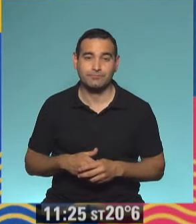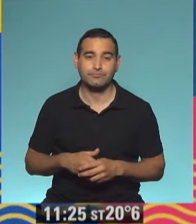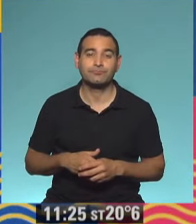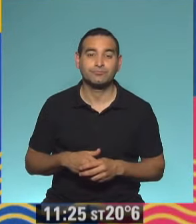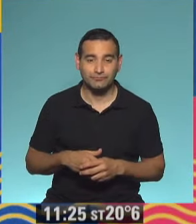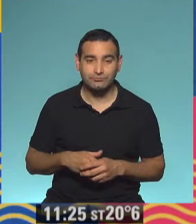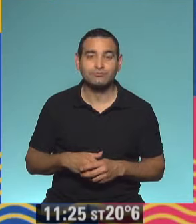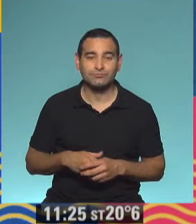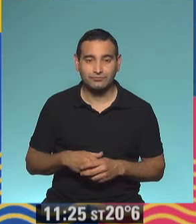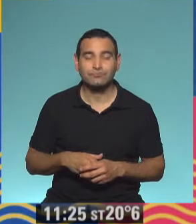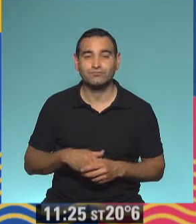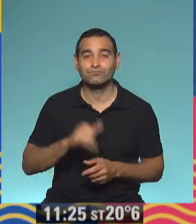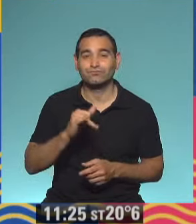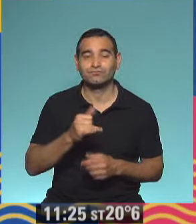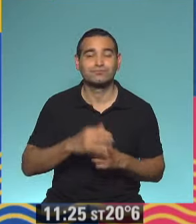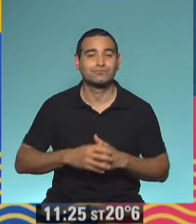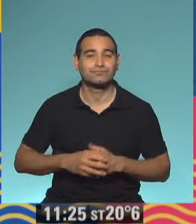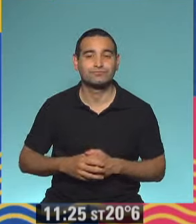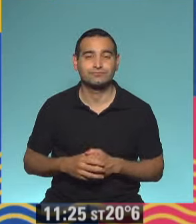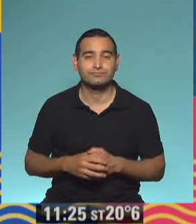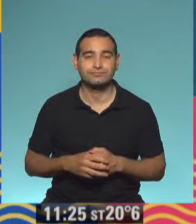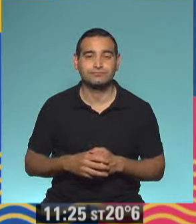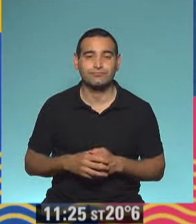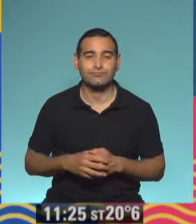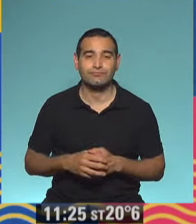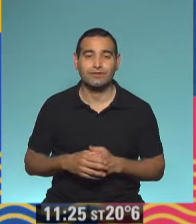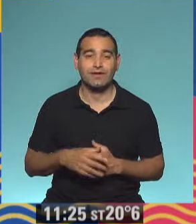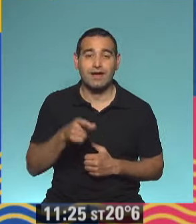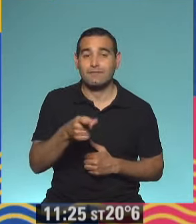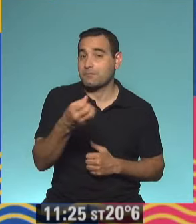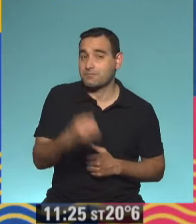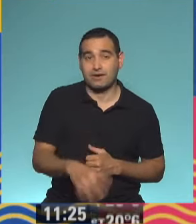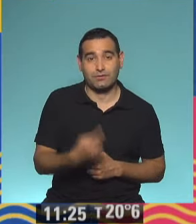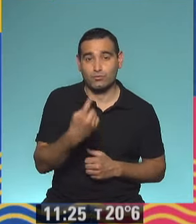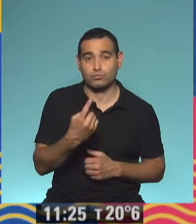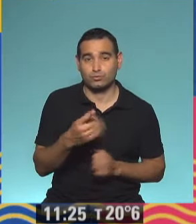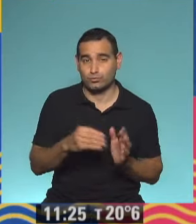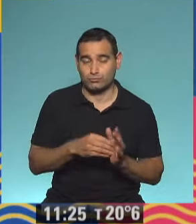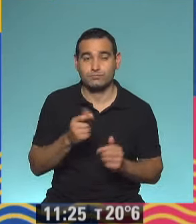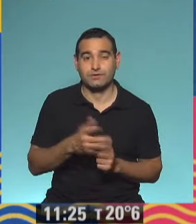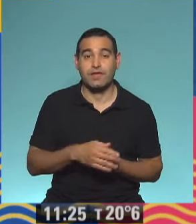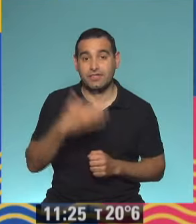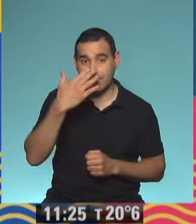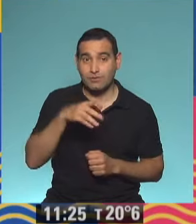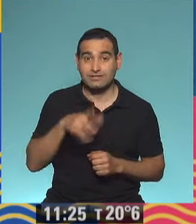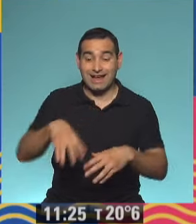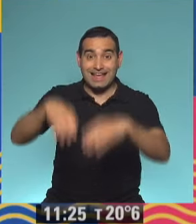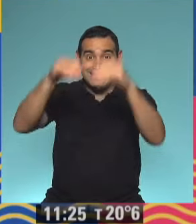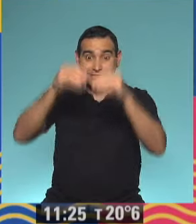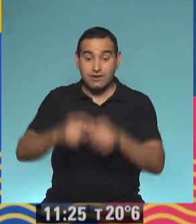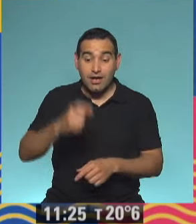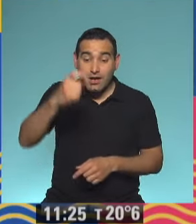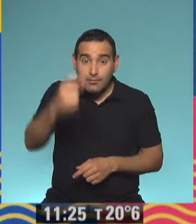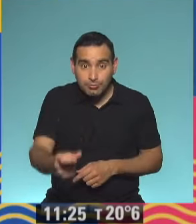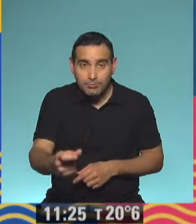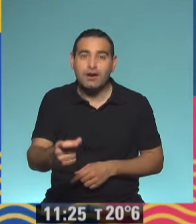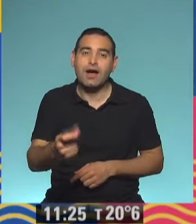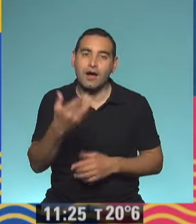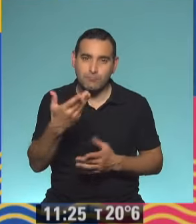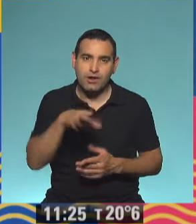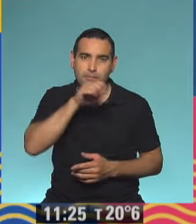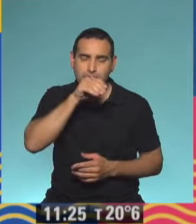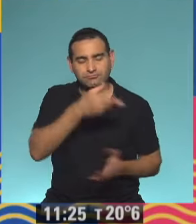Ah, mirá. Para seguir adelante deberás esperar a su turno. Claro, o sea que ahí perdés un turno. Pero luego dice, al pasar por el castillo, la princesa le permite a la oca cruzar